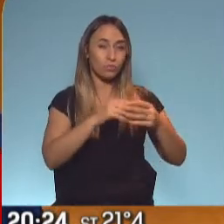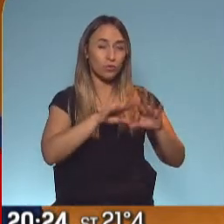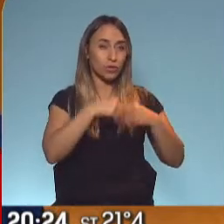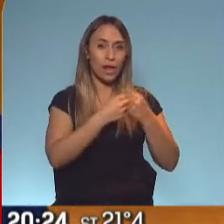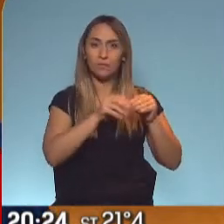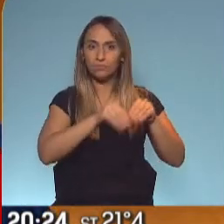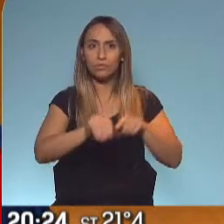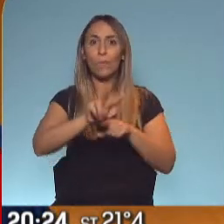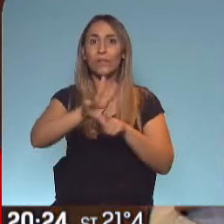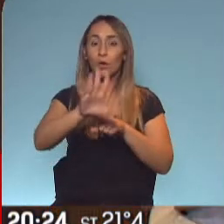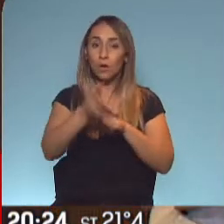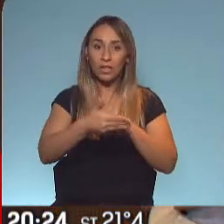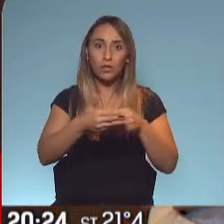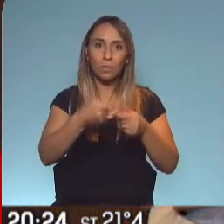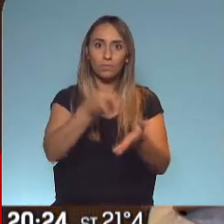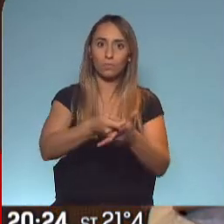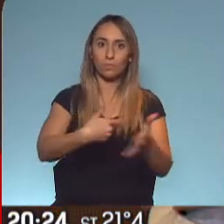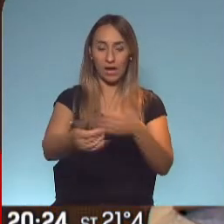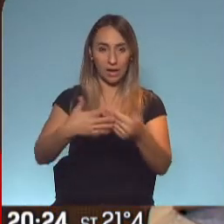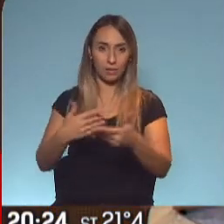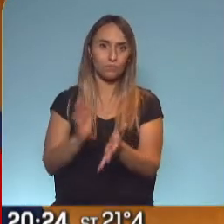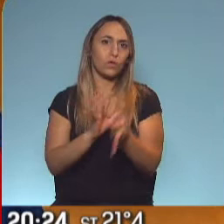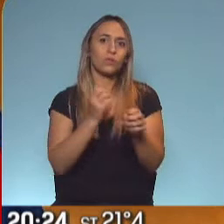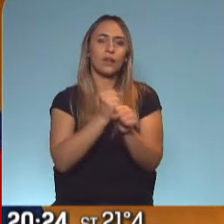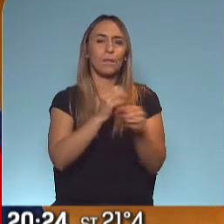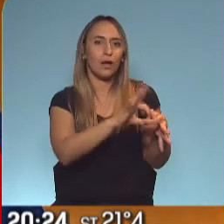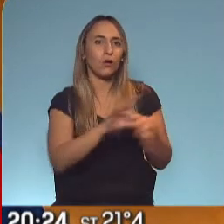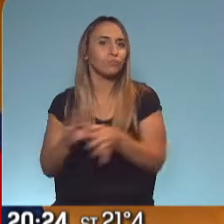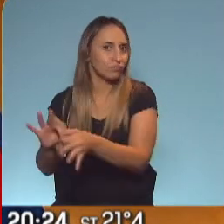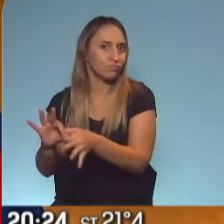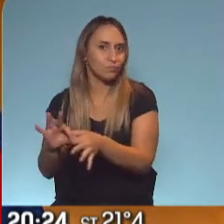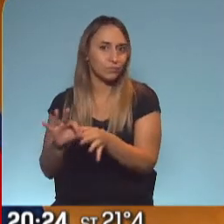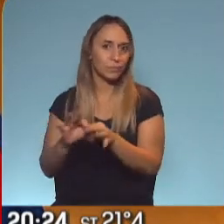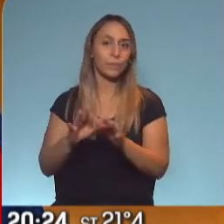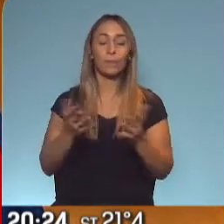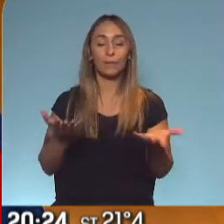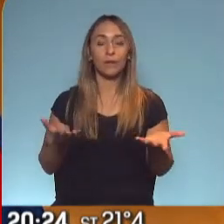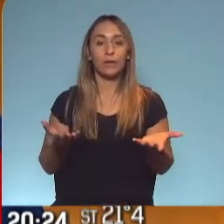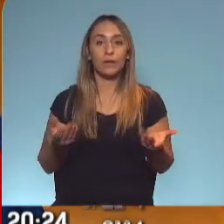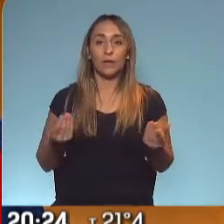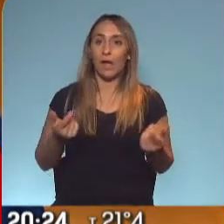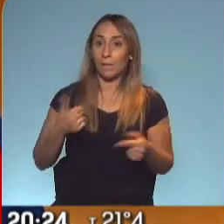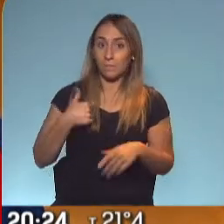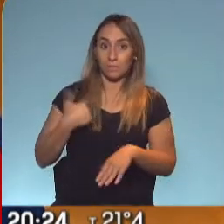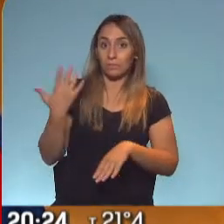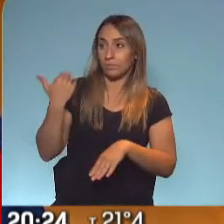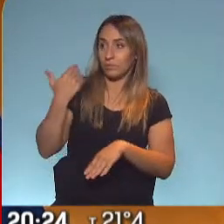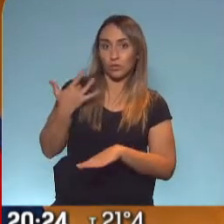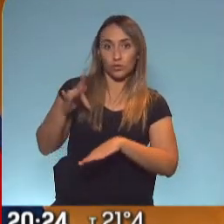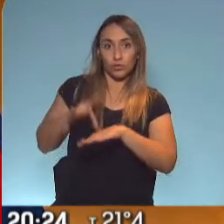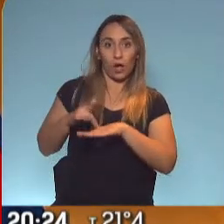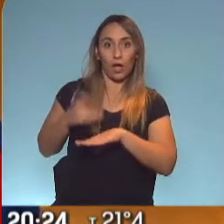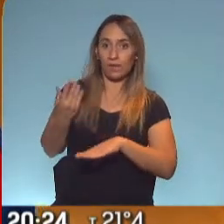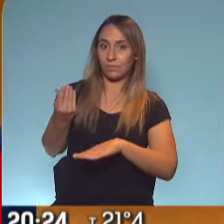Y es por eso que un trabajo articulado, perdón. Se hace un trabajo articulado, y cuando a mí me toca asumir en